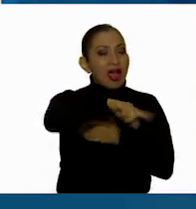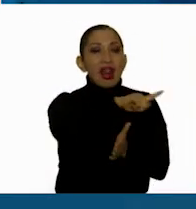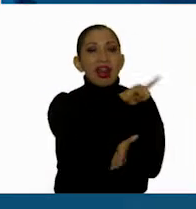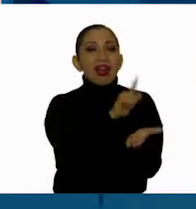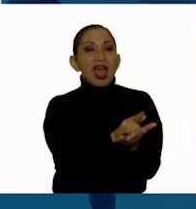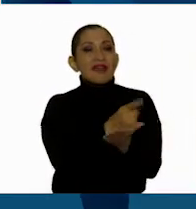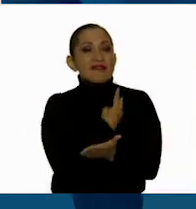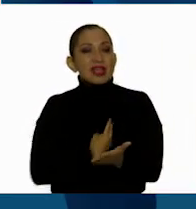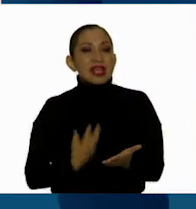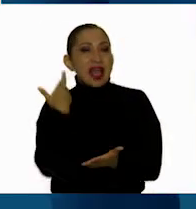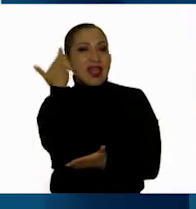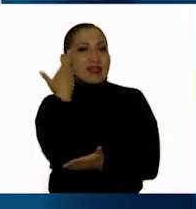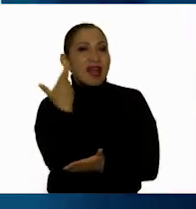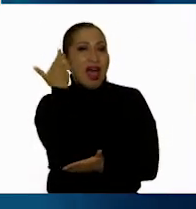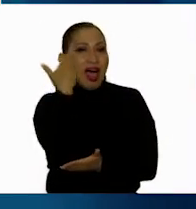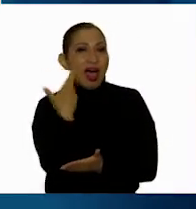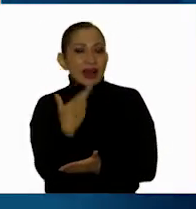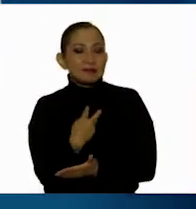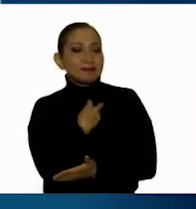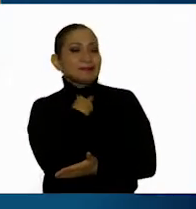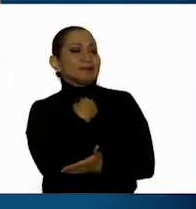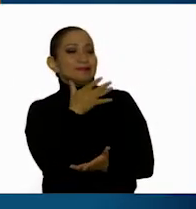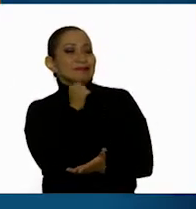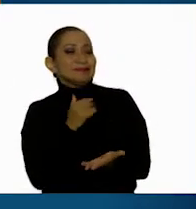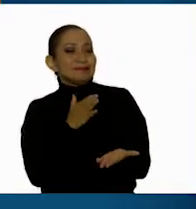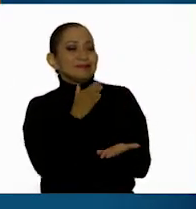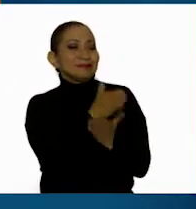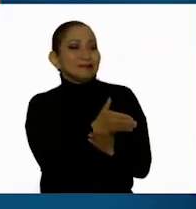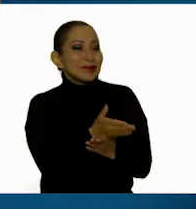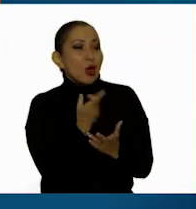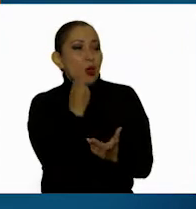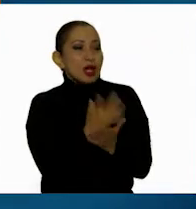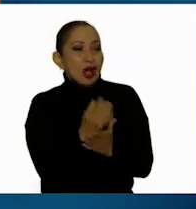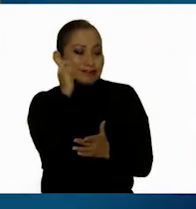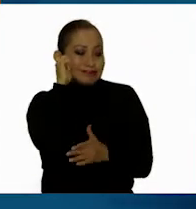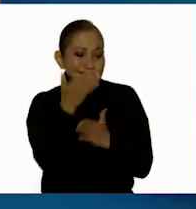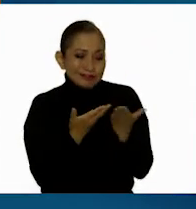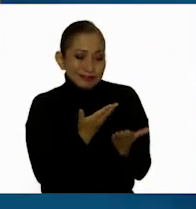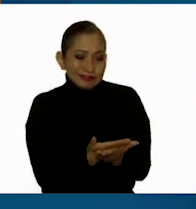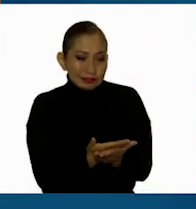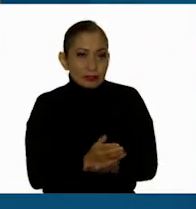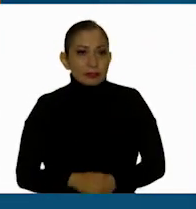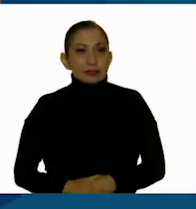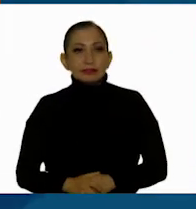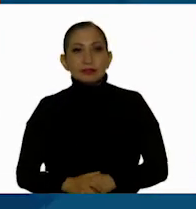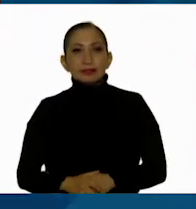leyes virreinales que la arrinconaron socialmente hacia la servidumbre.